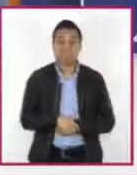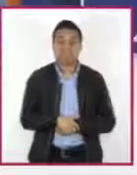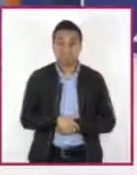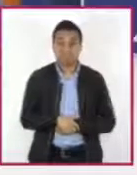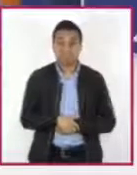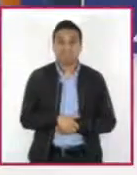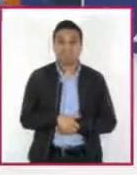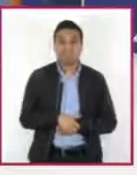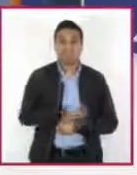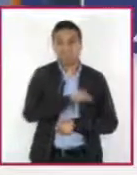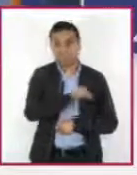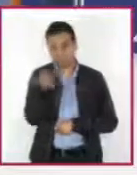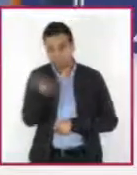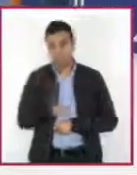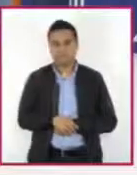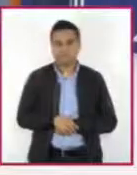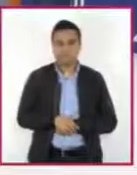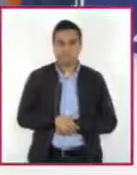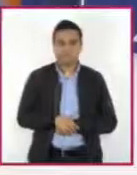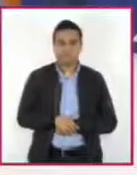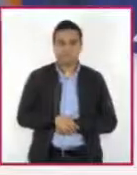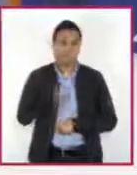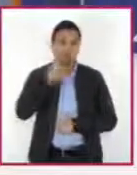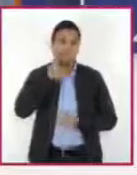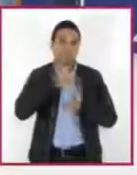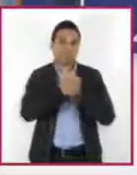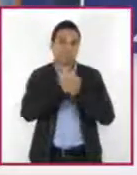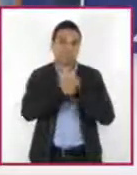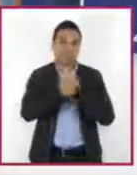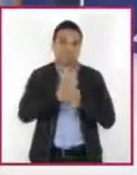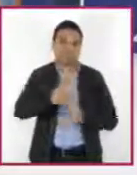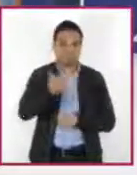necesitamos? Un 12, ¿no? Pues sí, pero bien, un 12.